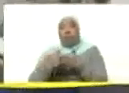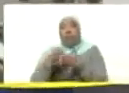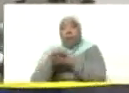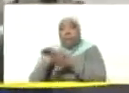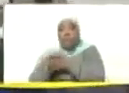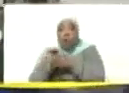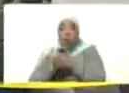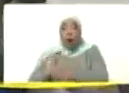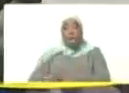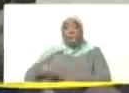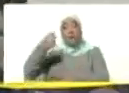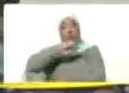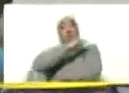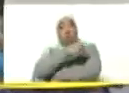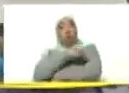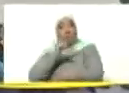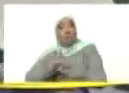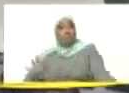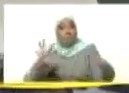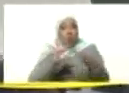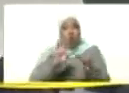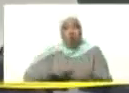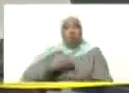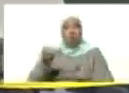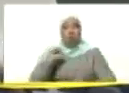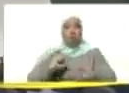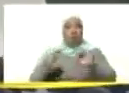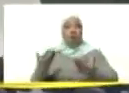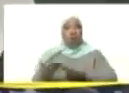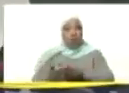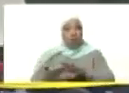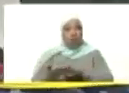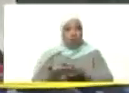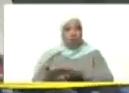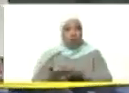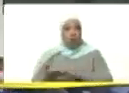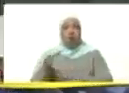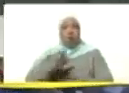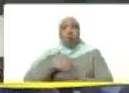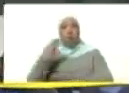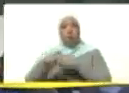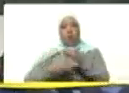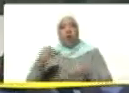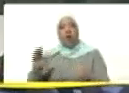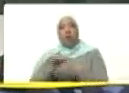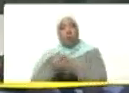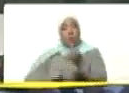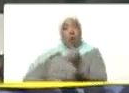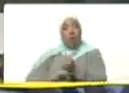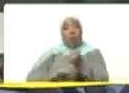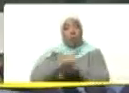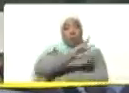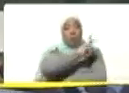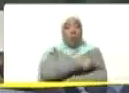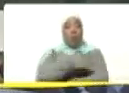hegemonía, may have might on their side, podrán tener la fuerza, el poder de su lado, but they do not